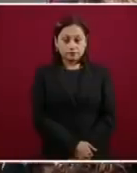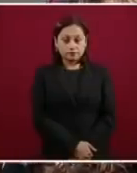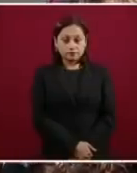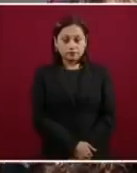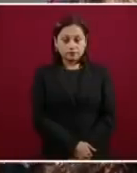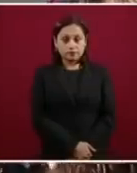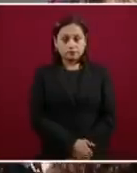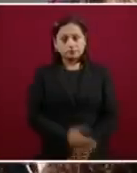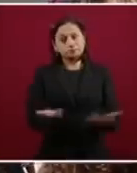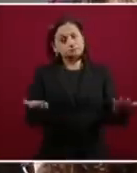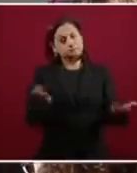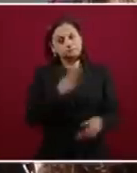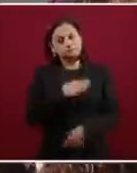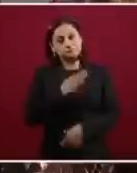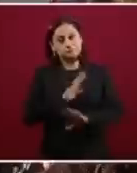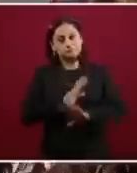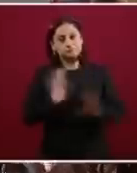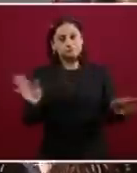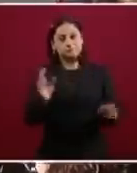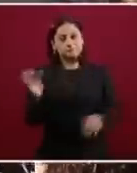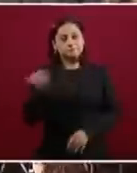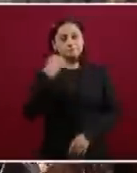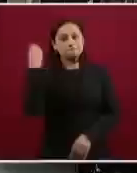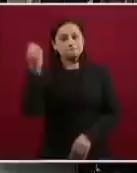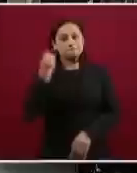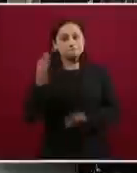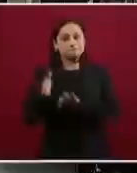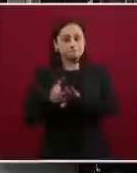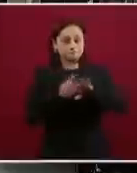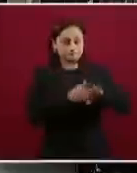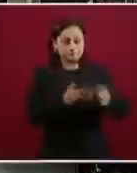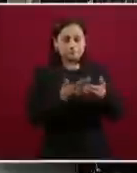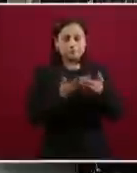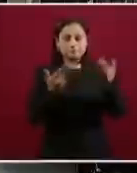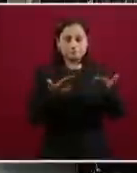Bueno, pues ya terminó nuestra exposición. Abrimos.